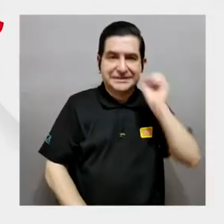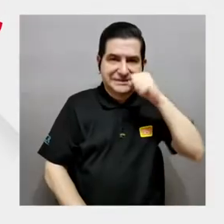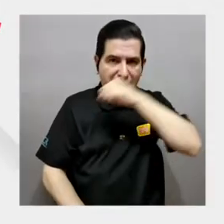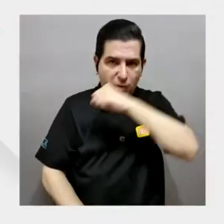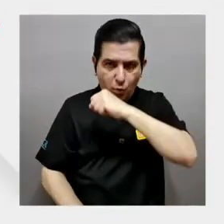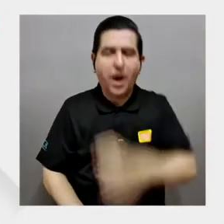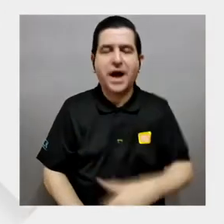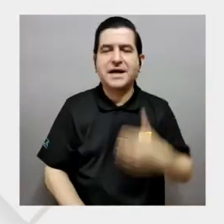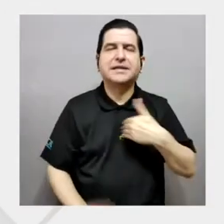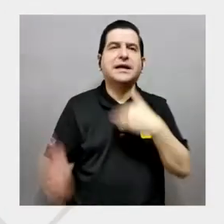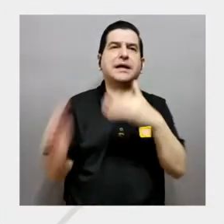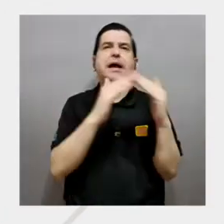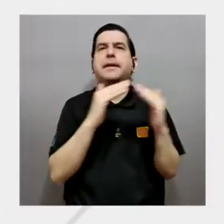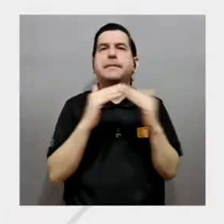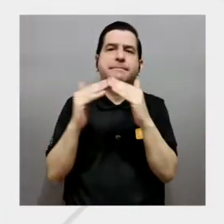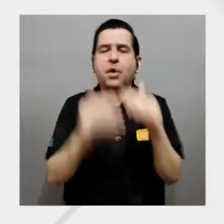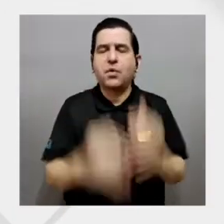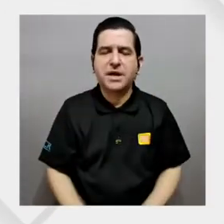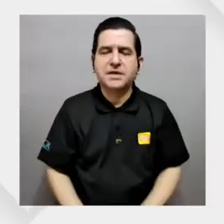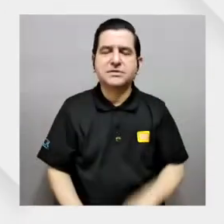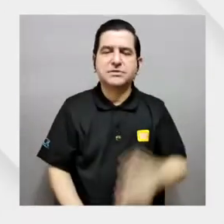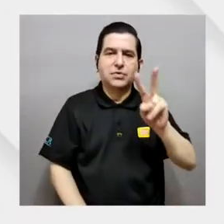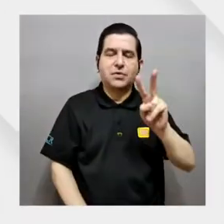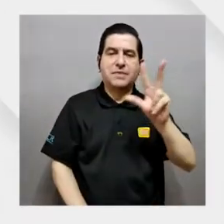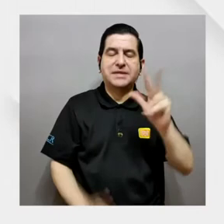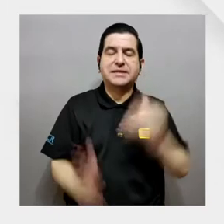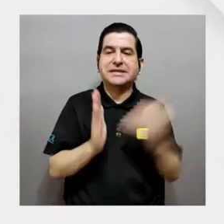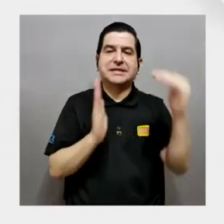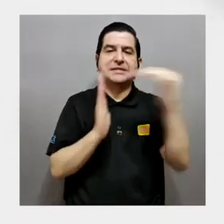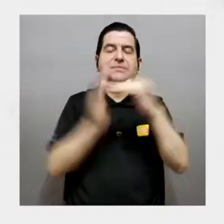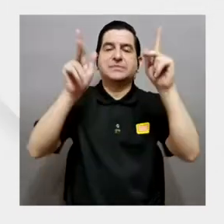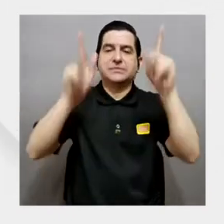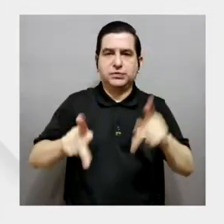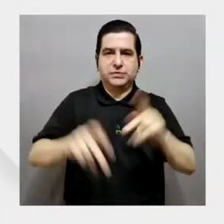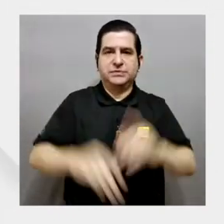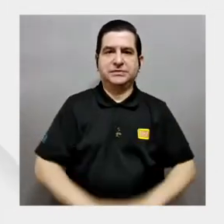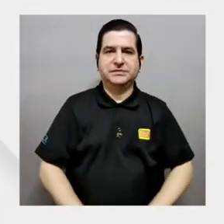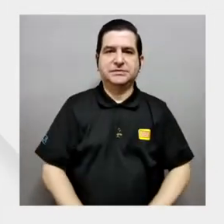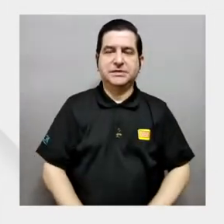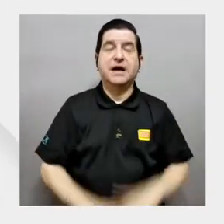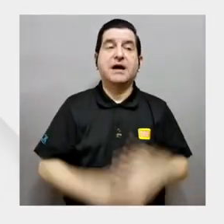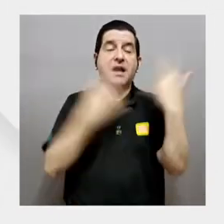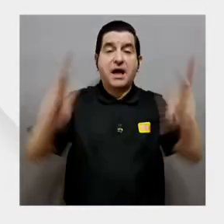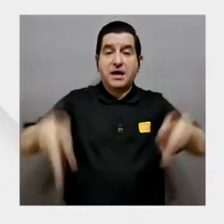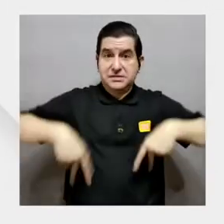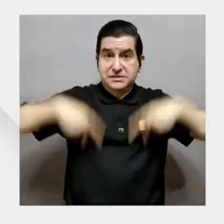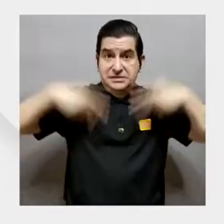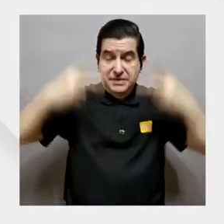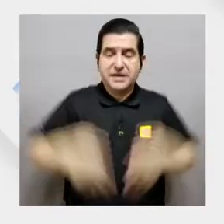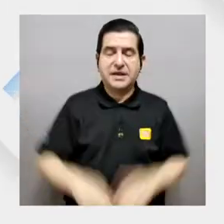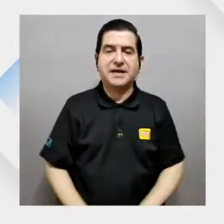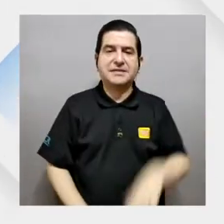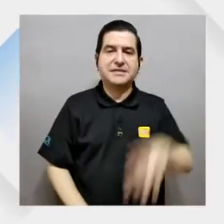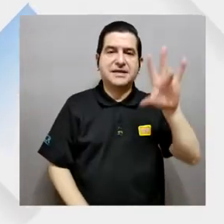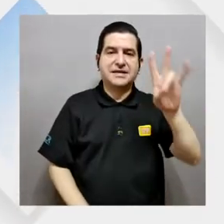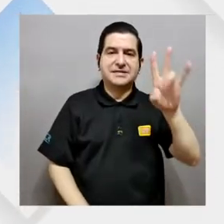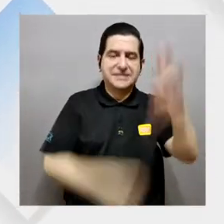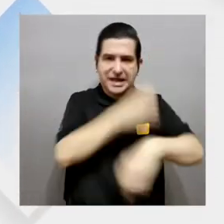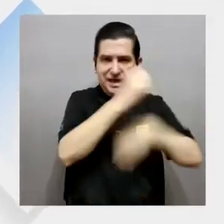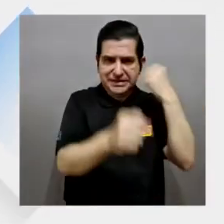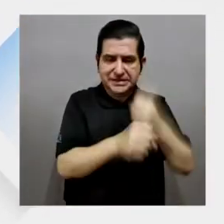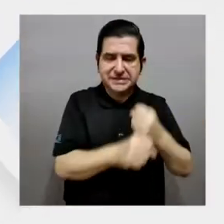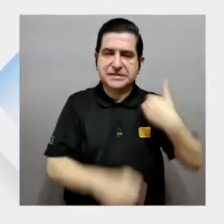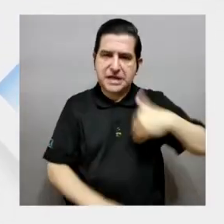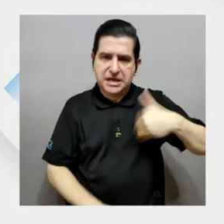La República de China, o Taiwán, tiene una población de más de 23 millones de personas. La esperanza de